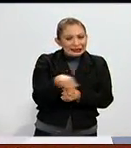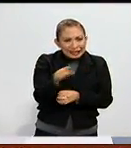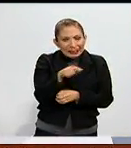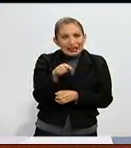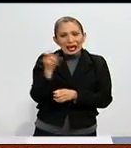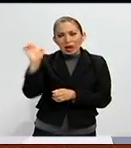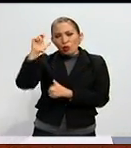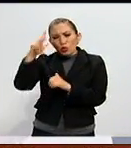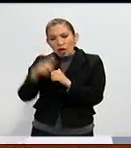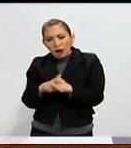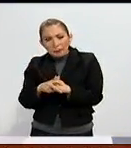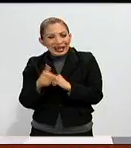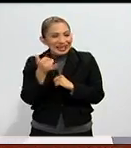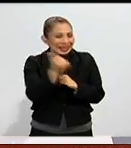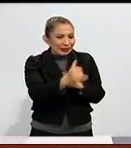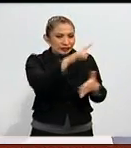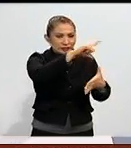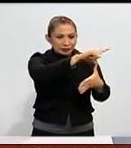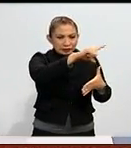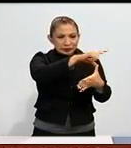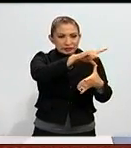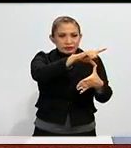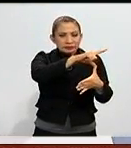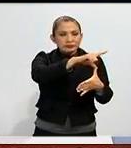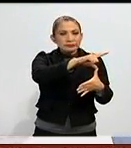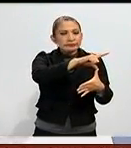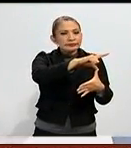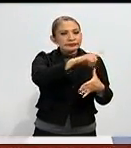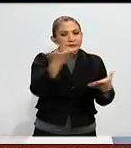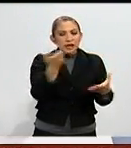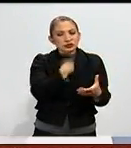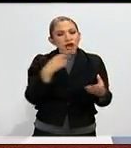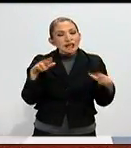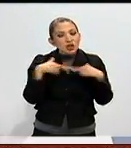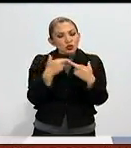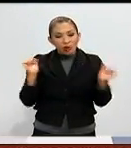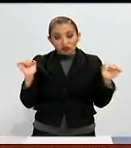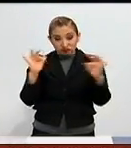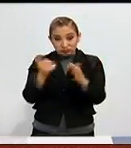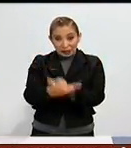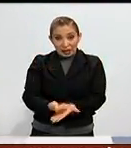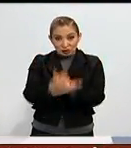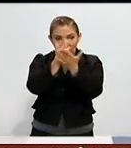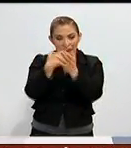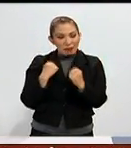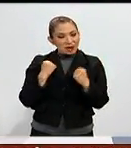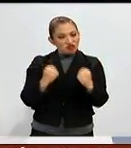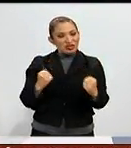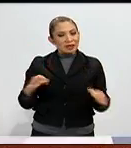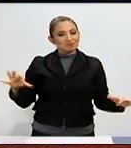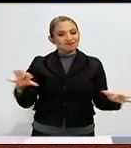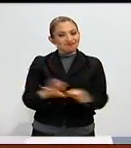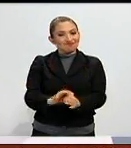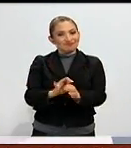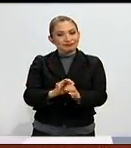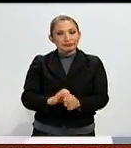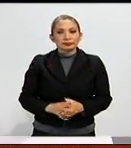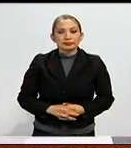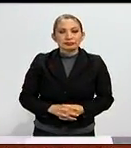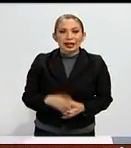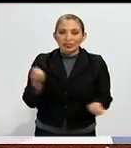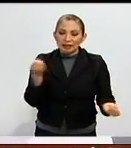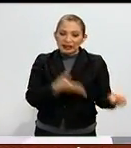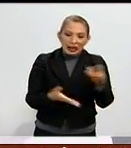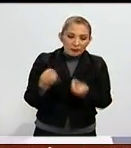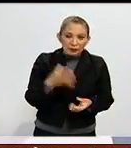es Europa y Latinoamérica. Este tipo de encuentros ayudan sin duda a fortalecer aún más estos vínculos.